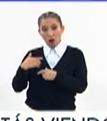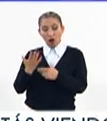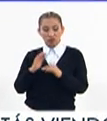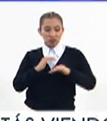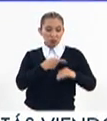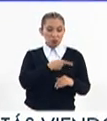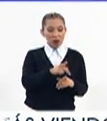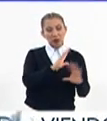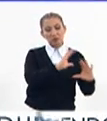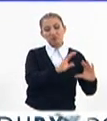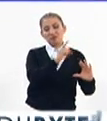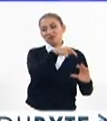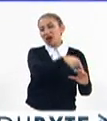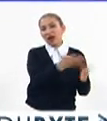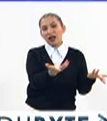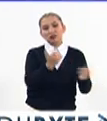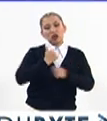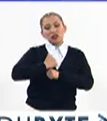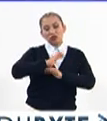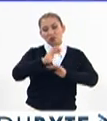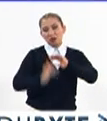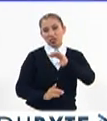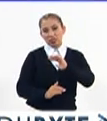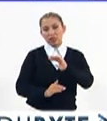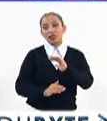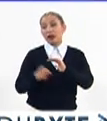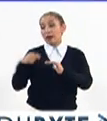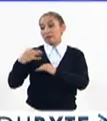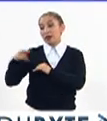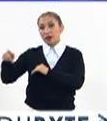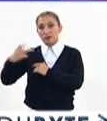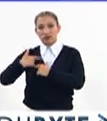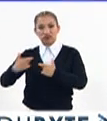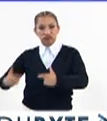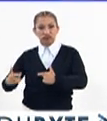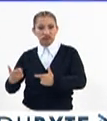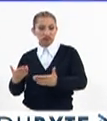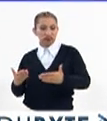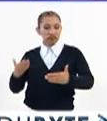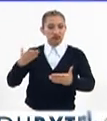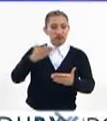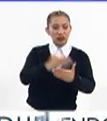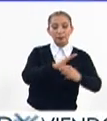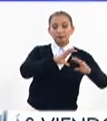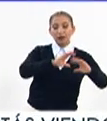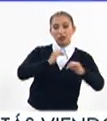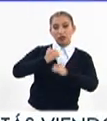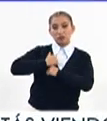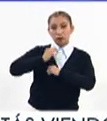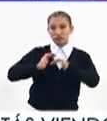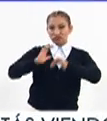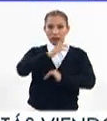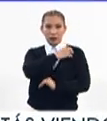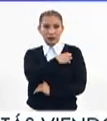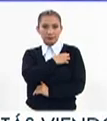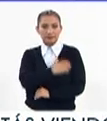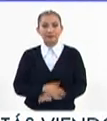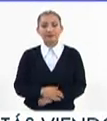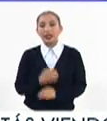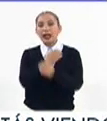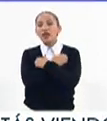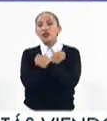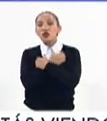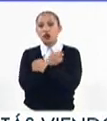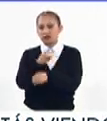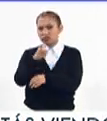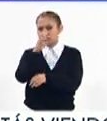estrato bajo era educado para ser un soldado raso, mientras que una persona de un estrato alto era educado para ser un capitán. La educación